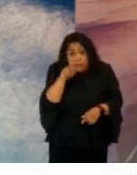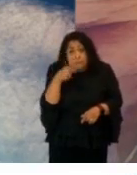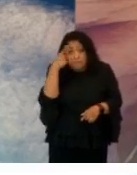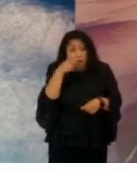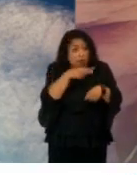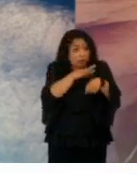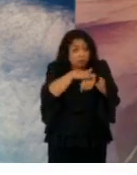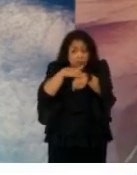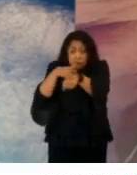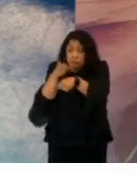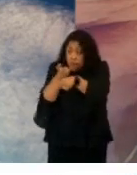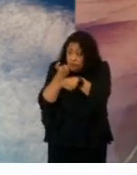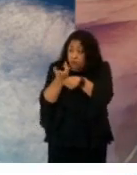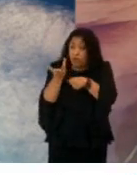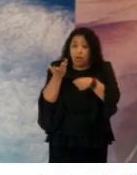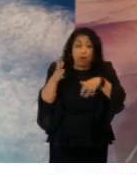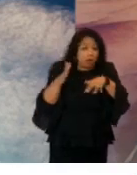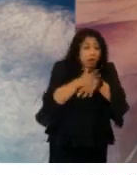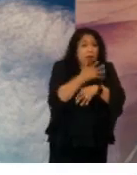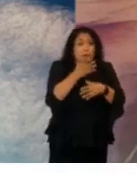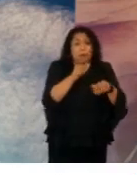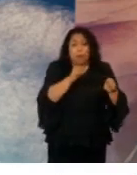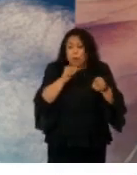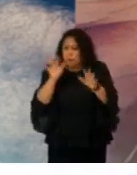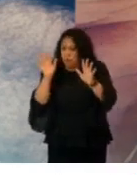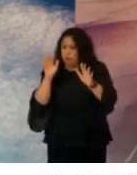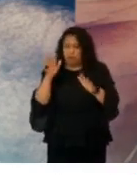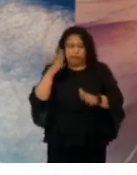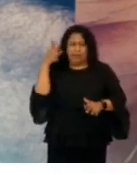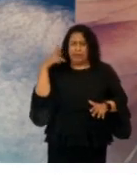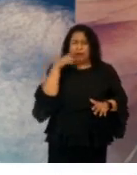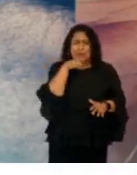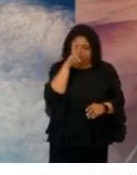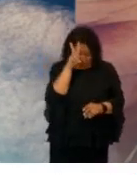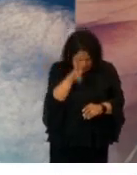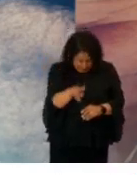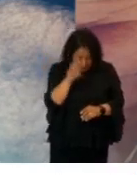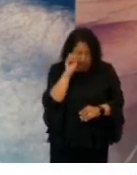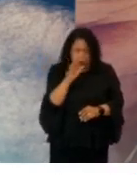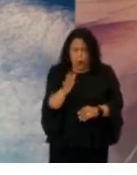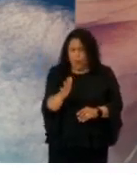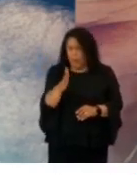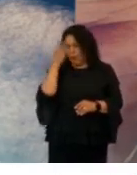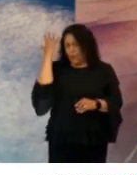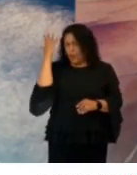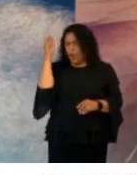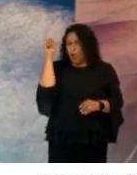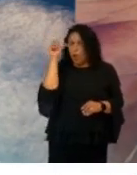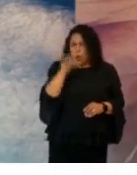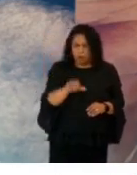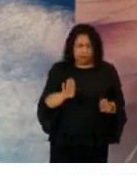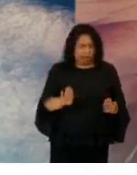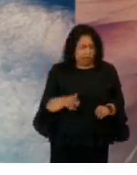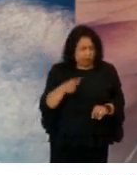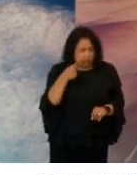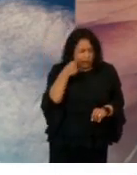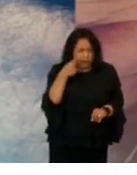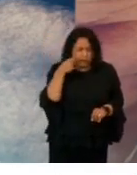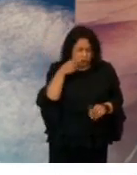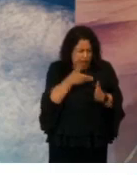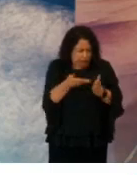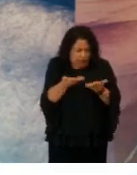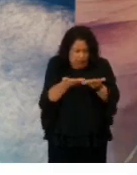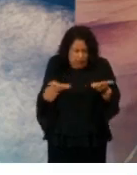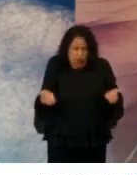convocar y movilizar de manera muy veloz. Eso es cierto, la velocidad Es hoy una característica de nuestra